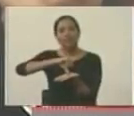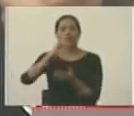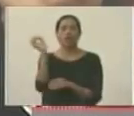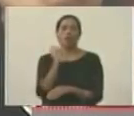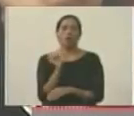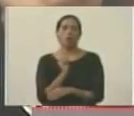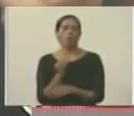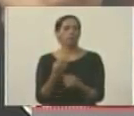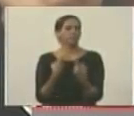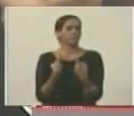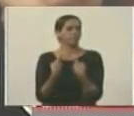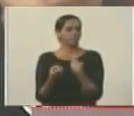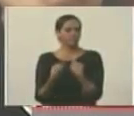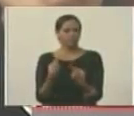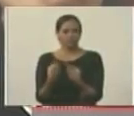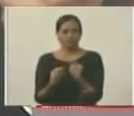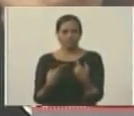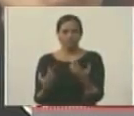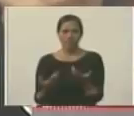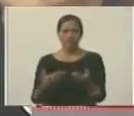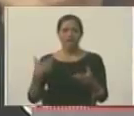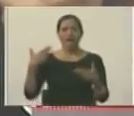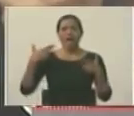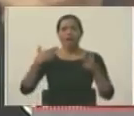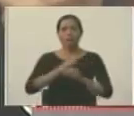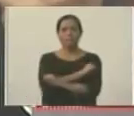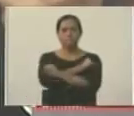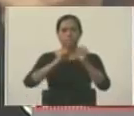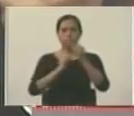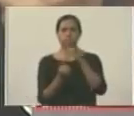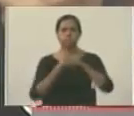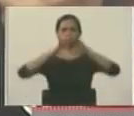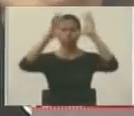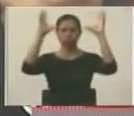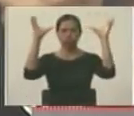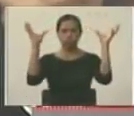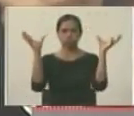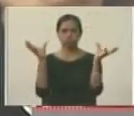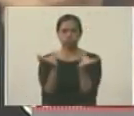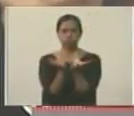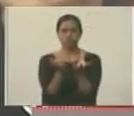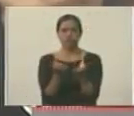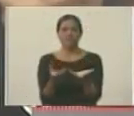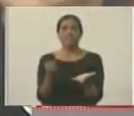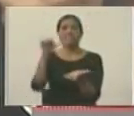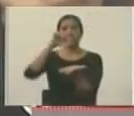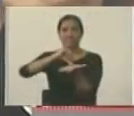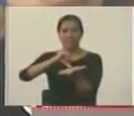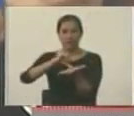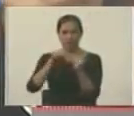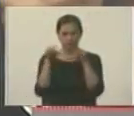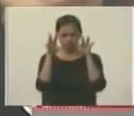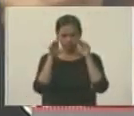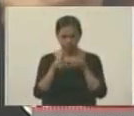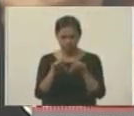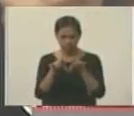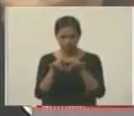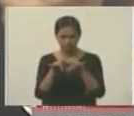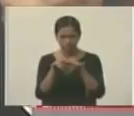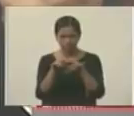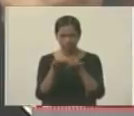de armas nucleares, centrales de armas nucleares, inclusive. Activarla.